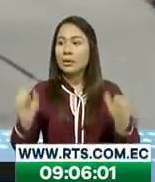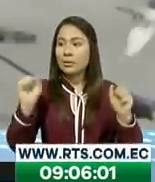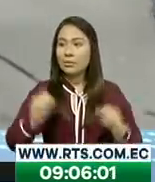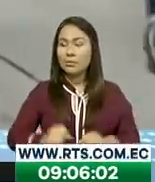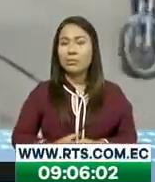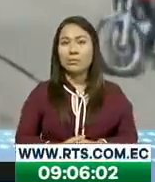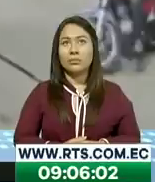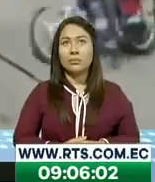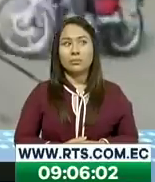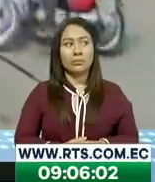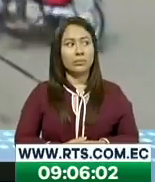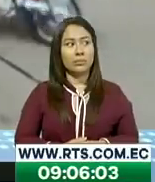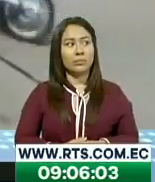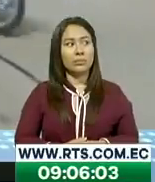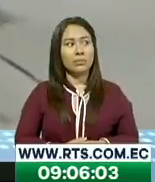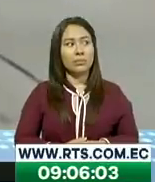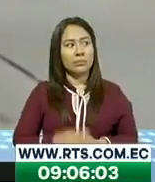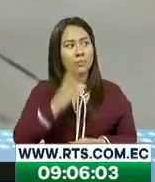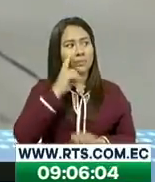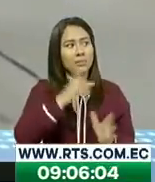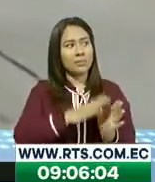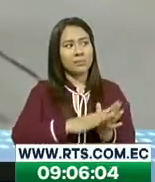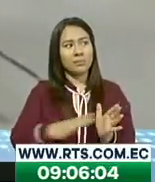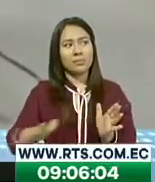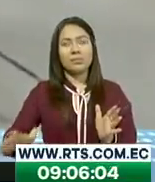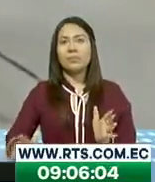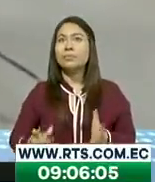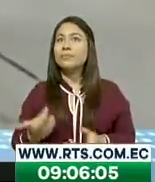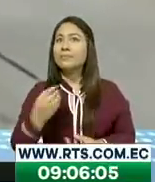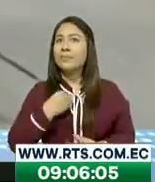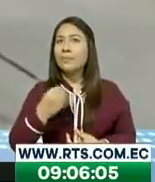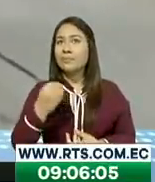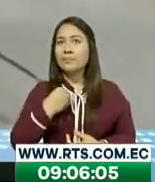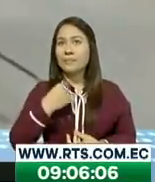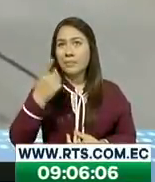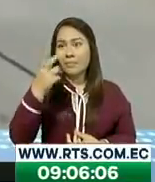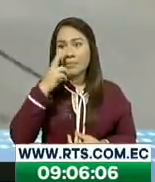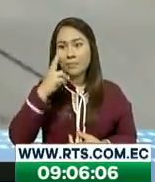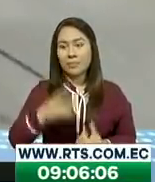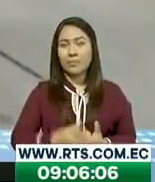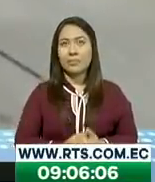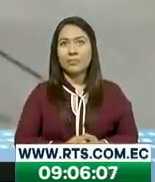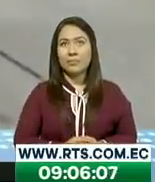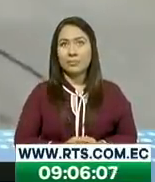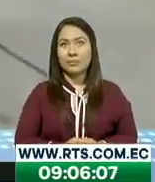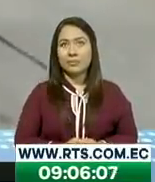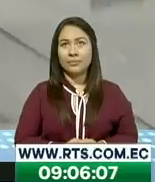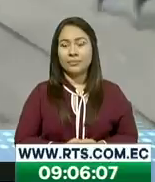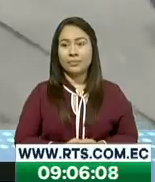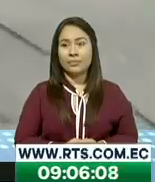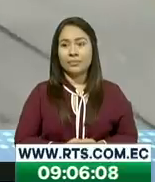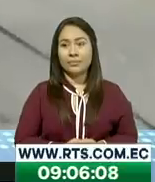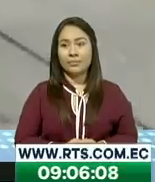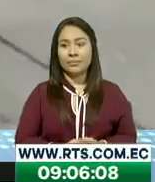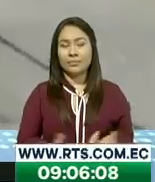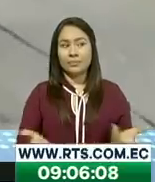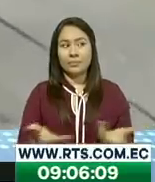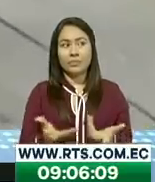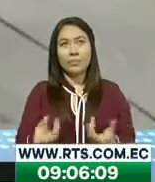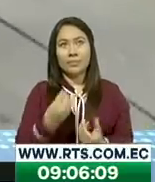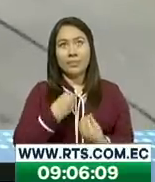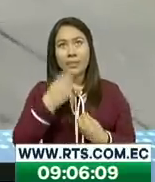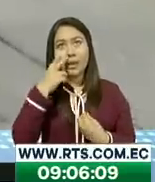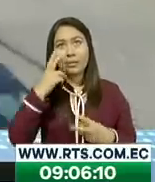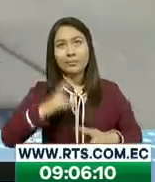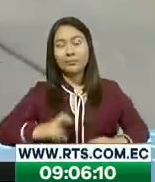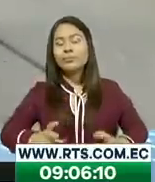Mariquita. No, ella no pudimos tomar contacto, no pudimos tener pormenores para poder avanzar más en las investigaciones. Ok, perfecto. Coronel, muchas gracias, muy